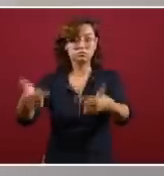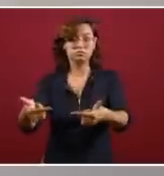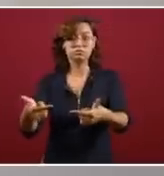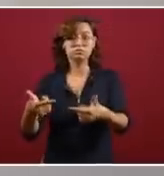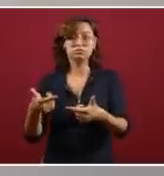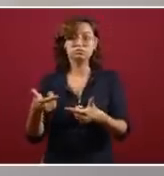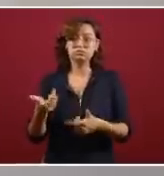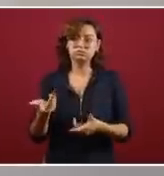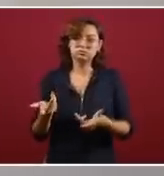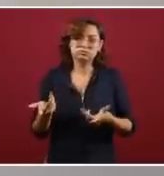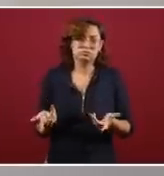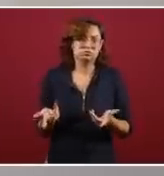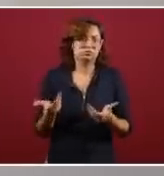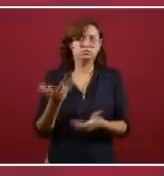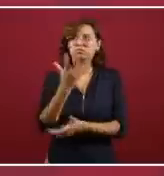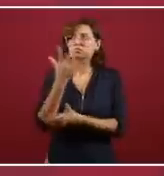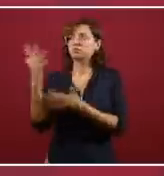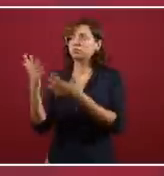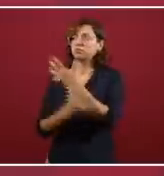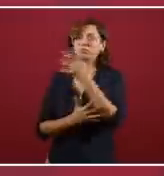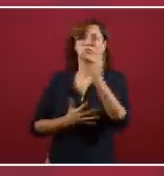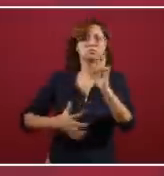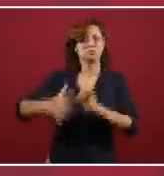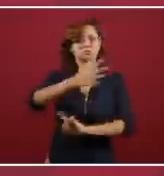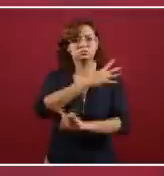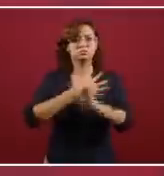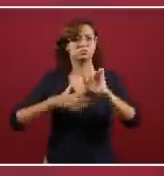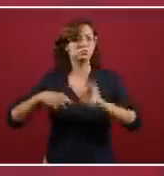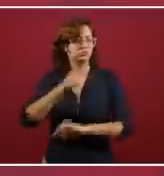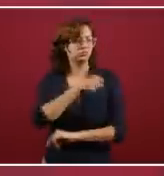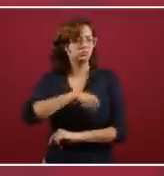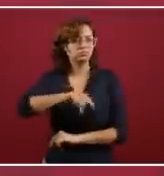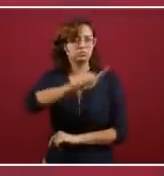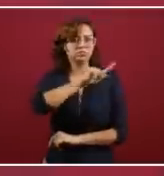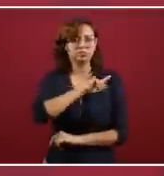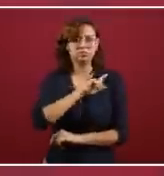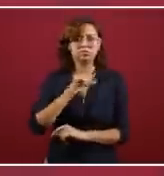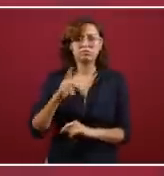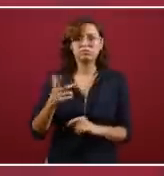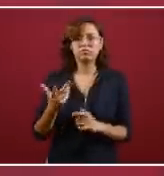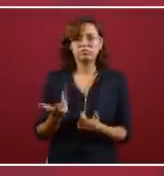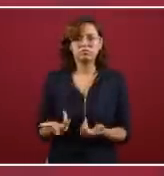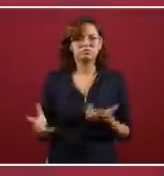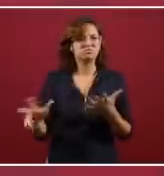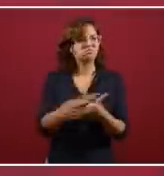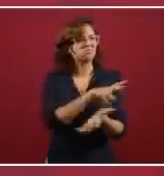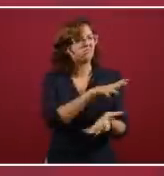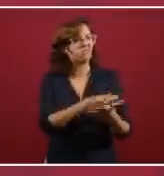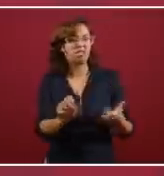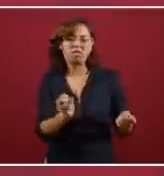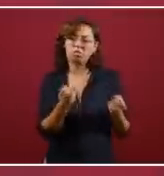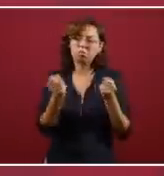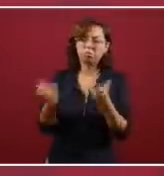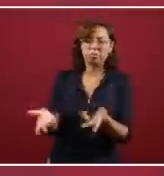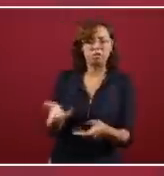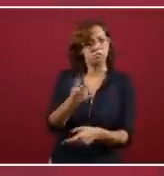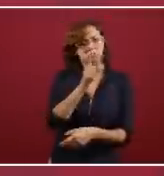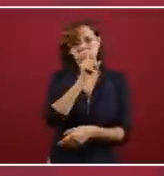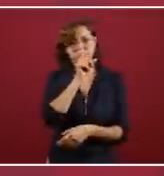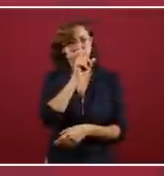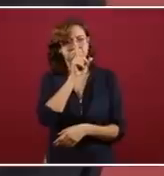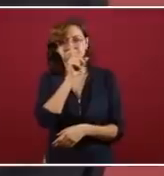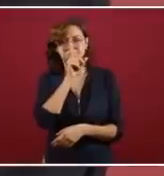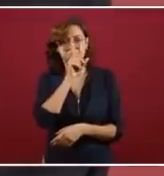un medio ambiente sano, no destruido.